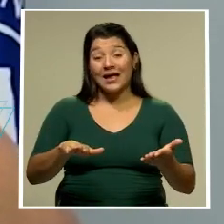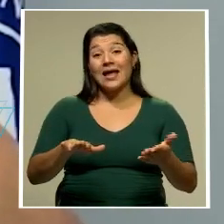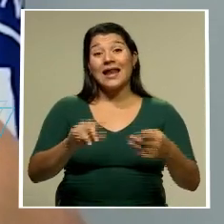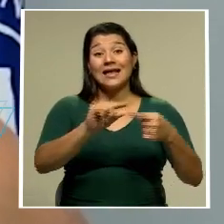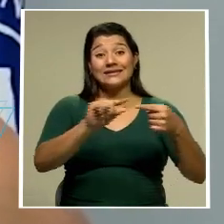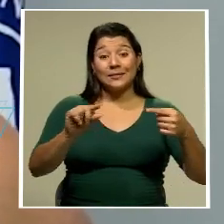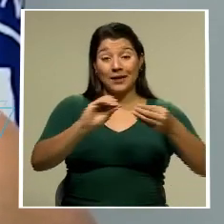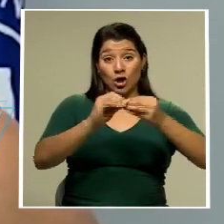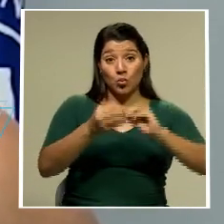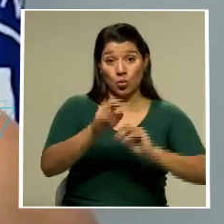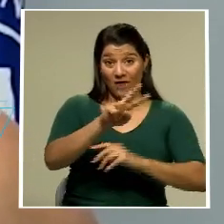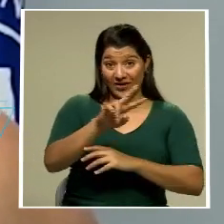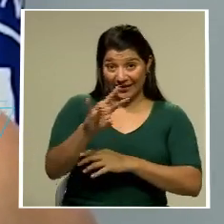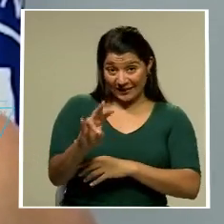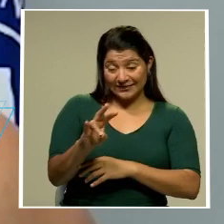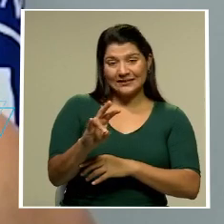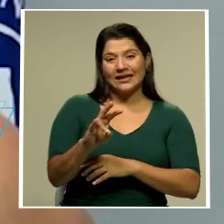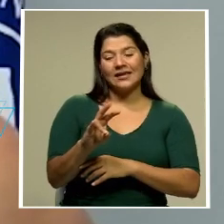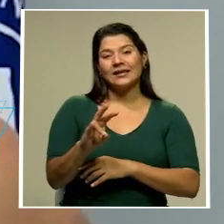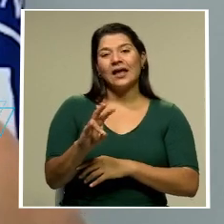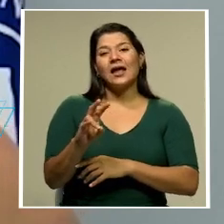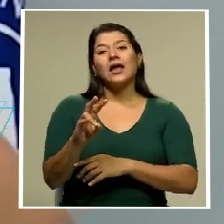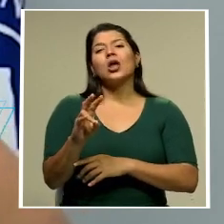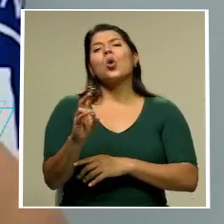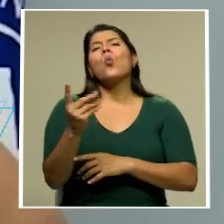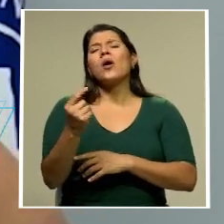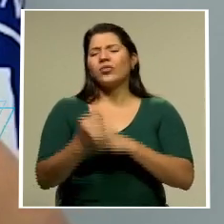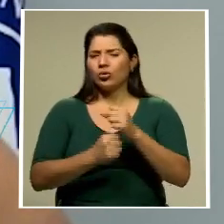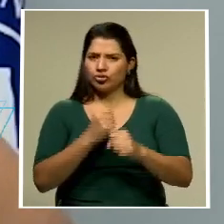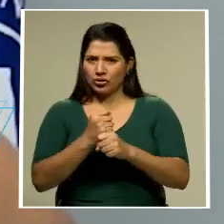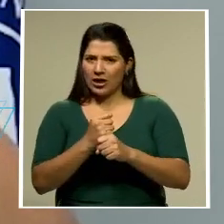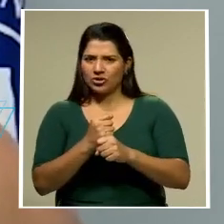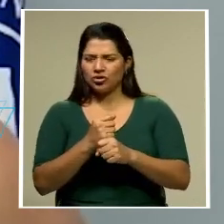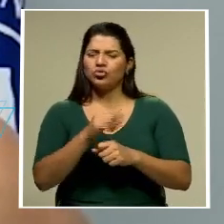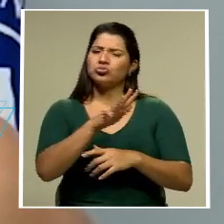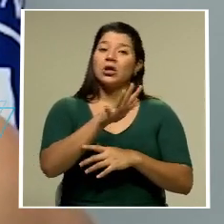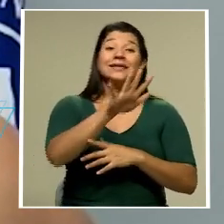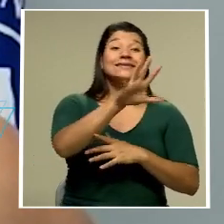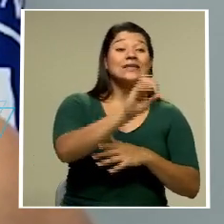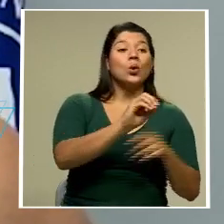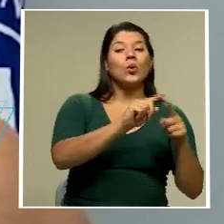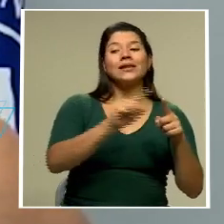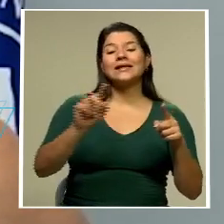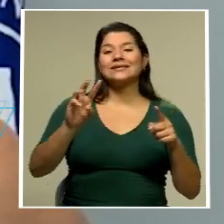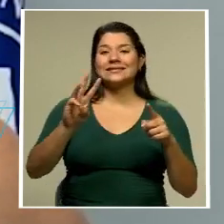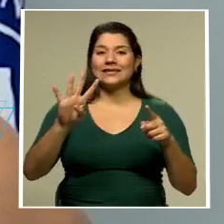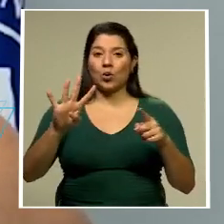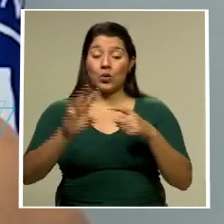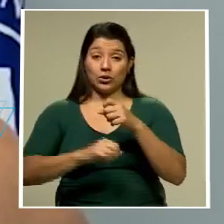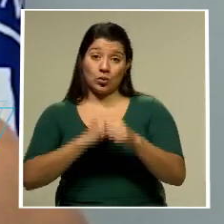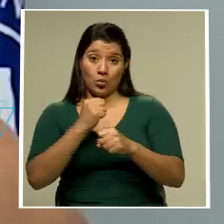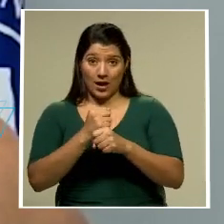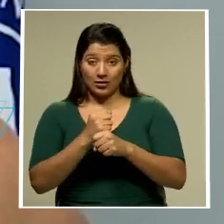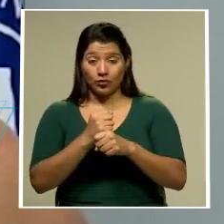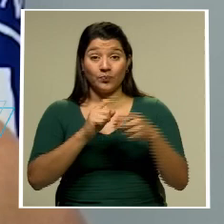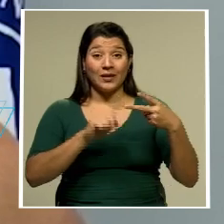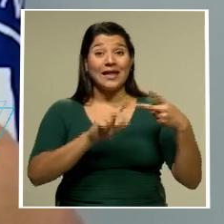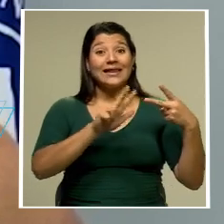epidemiológica 27 se registraron en el grupo de edad que va de los 50 a los 64 años, el